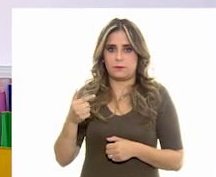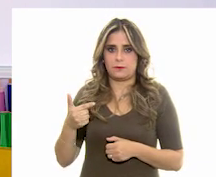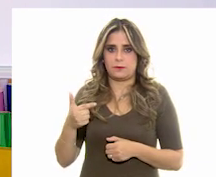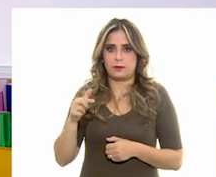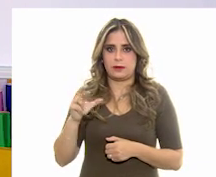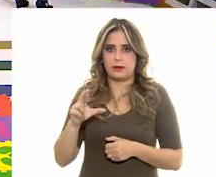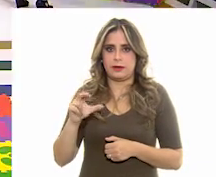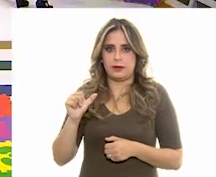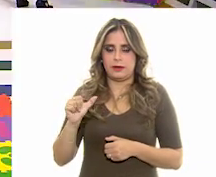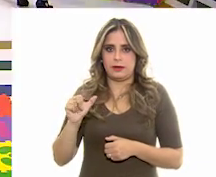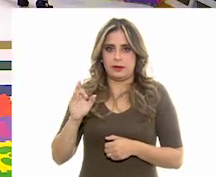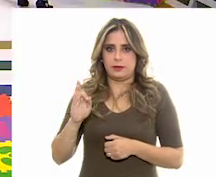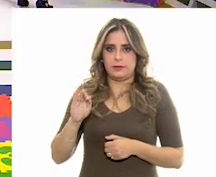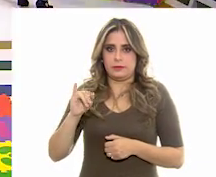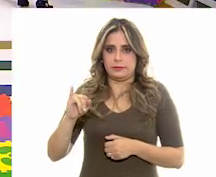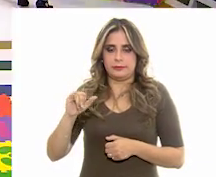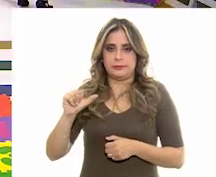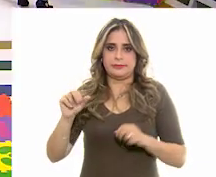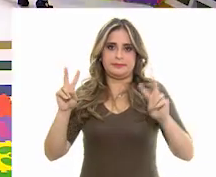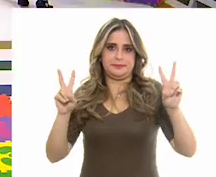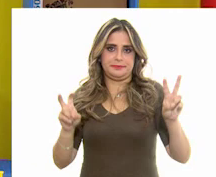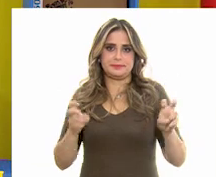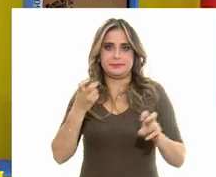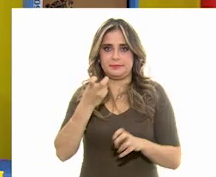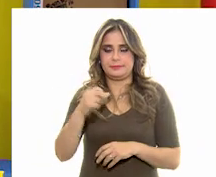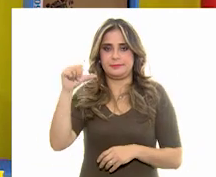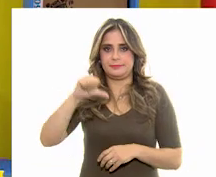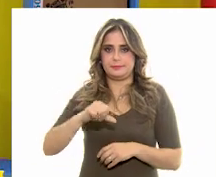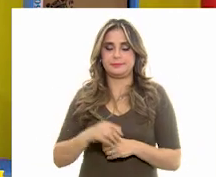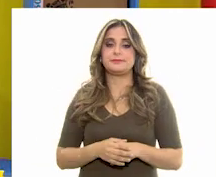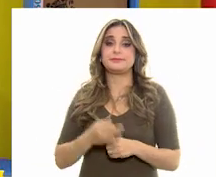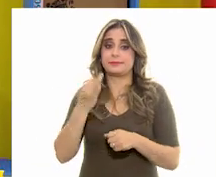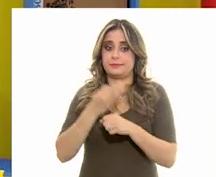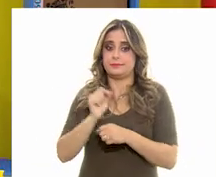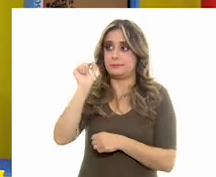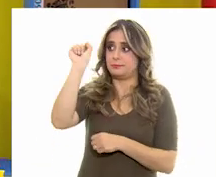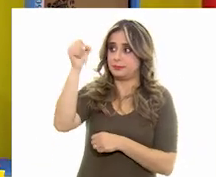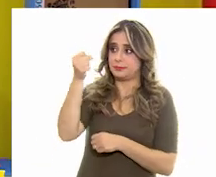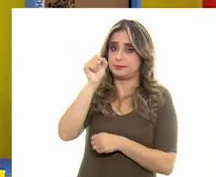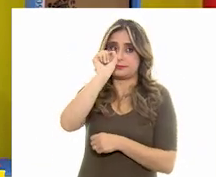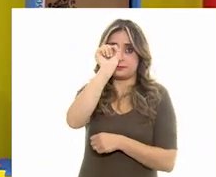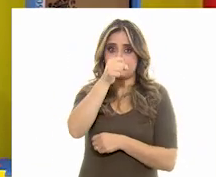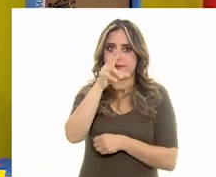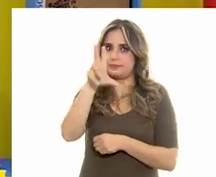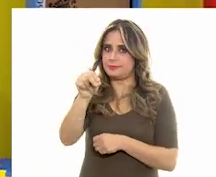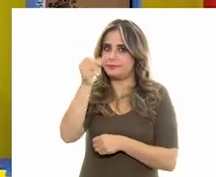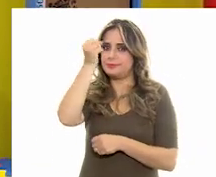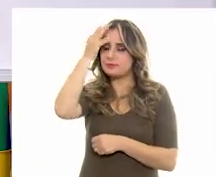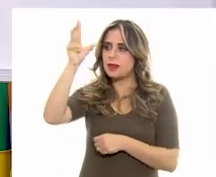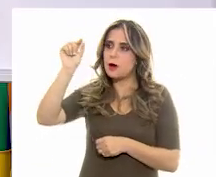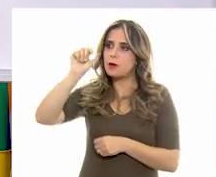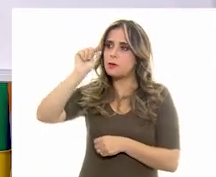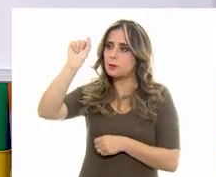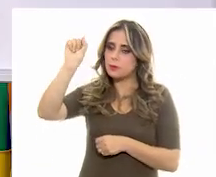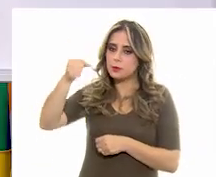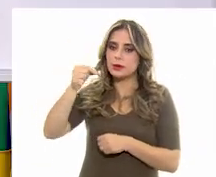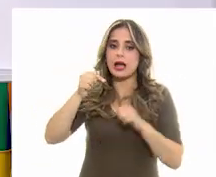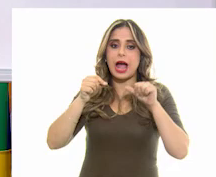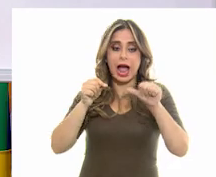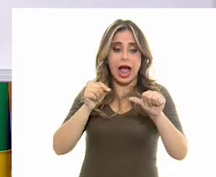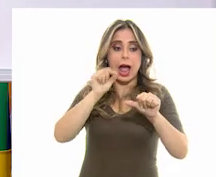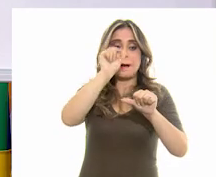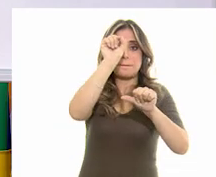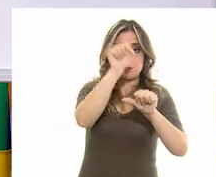Y ahí faltan nuestras tildes. No lo olviden allá en casa. Y en